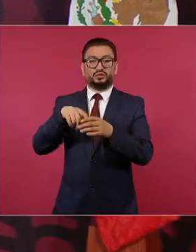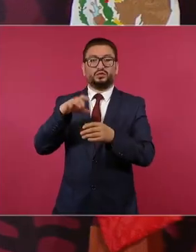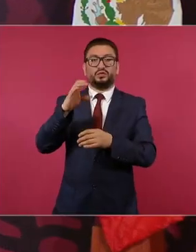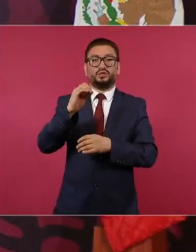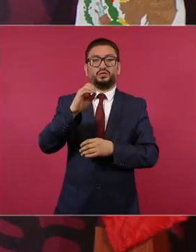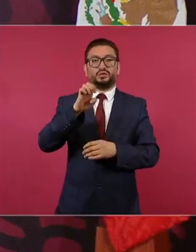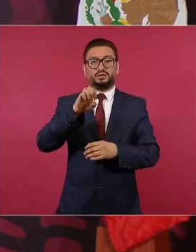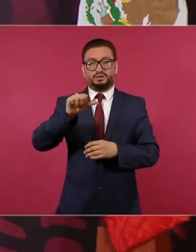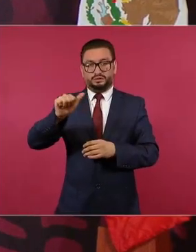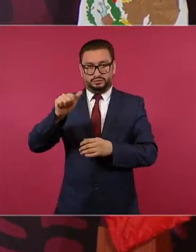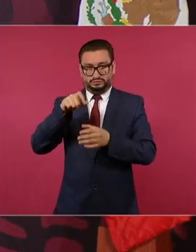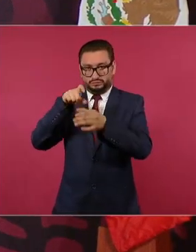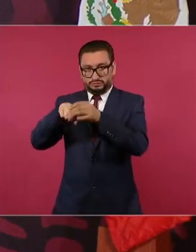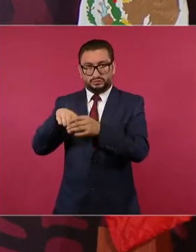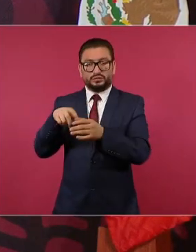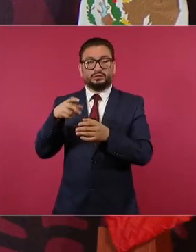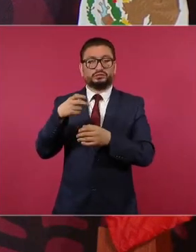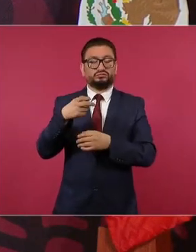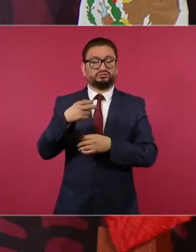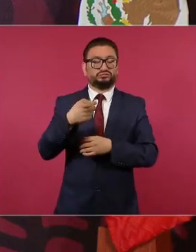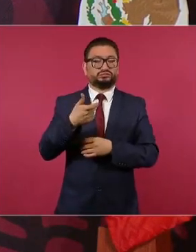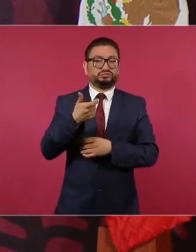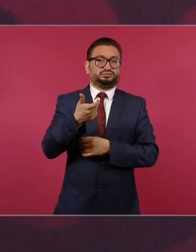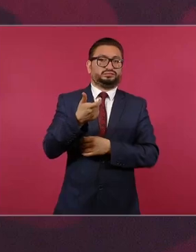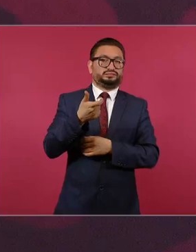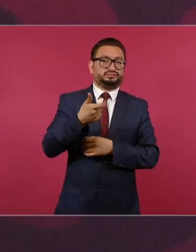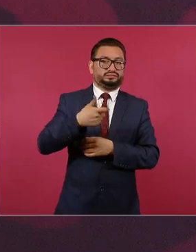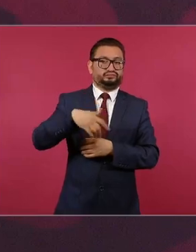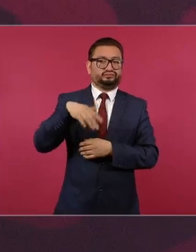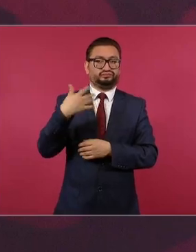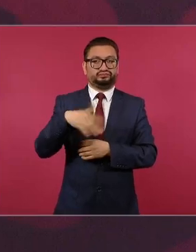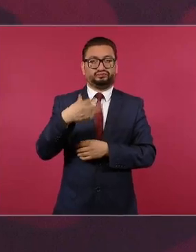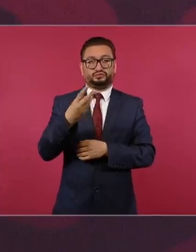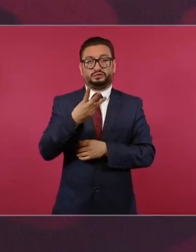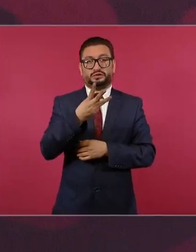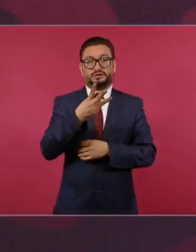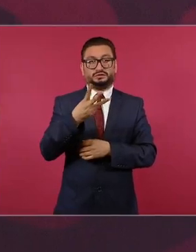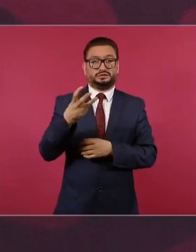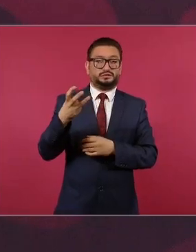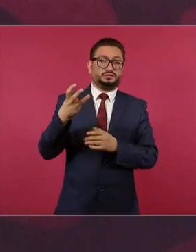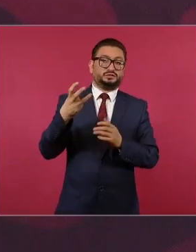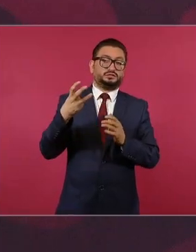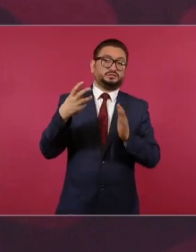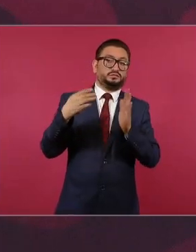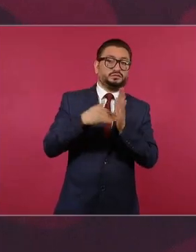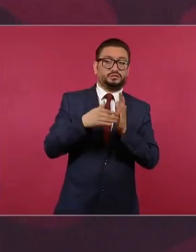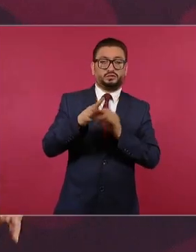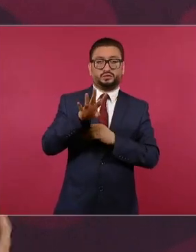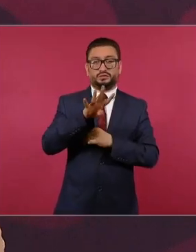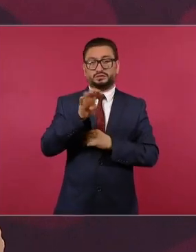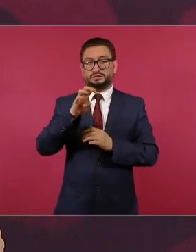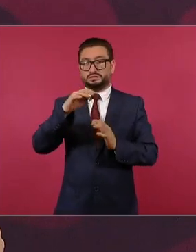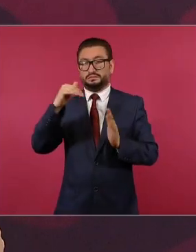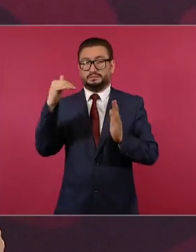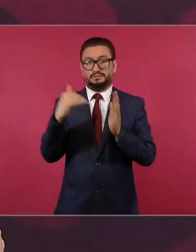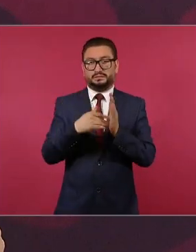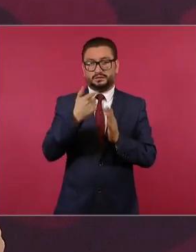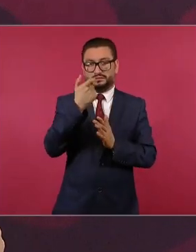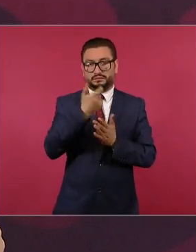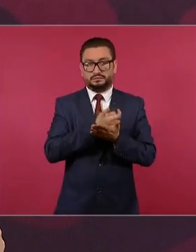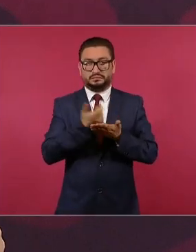OEA, son 300, 400 mil pesos mensuales.